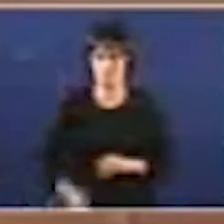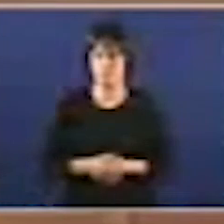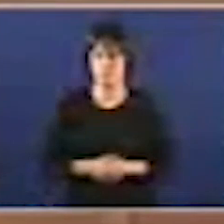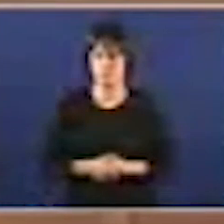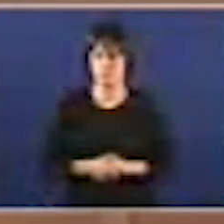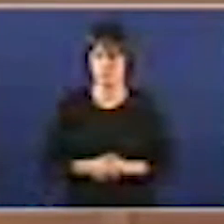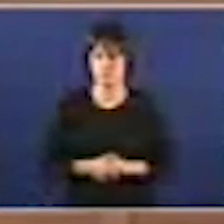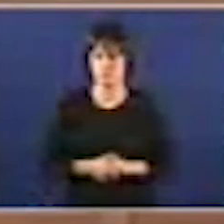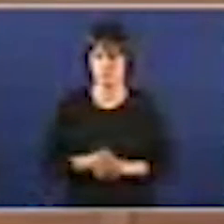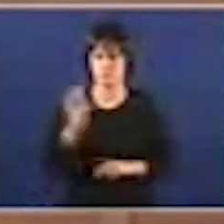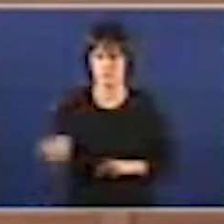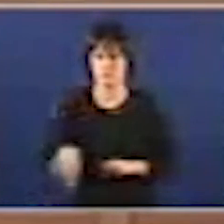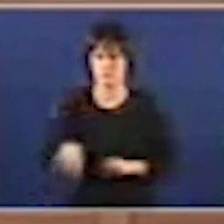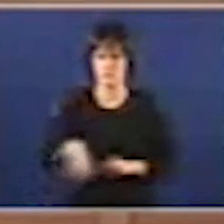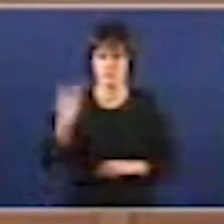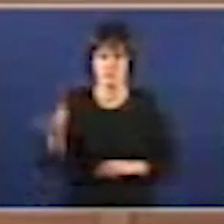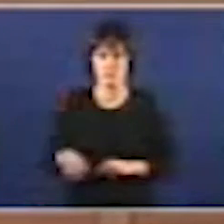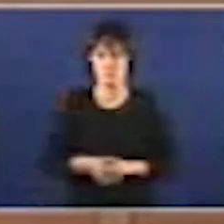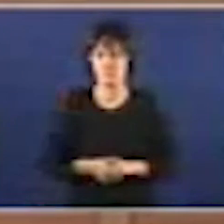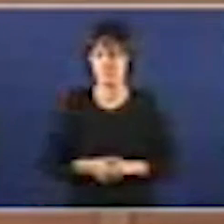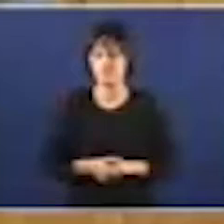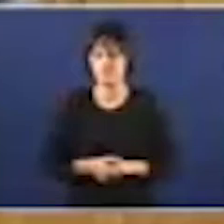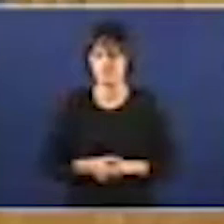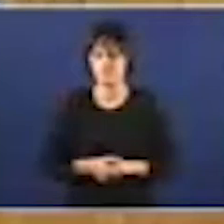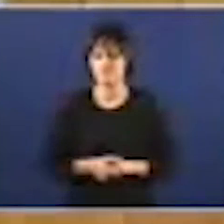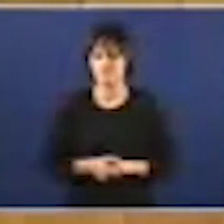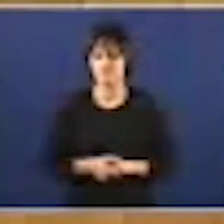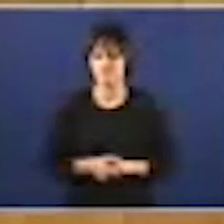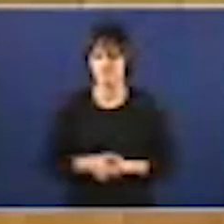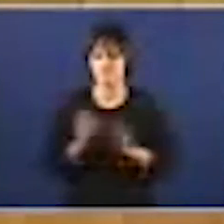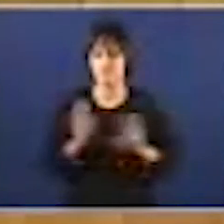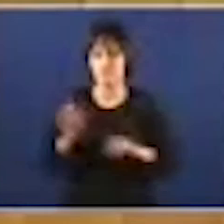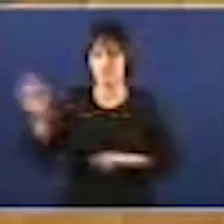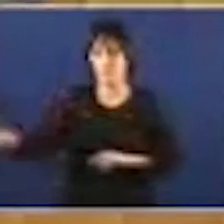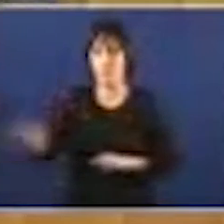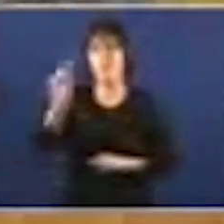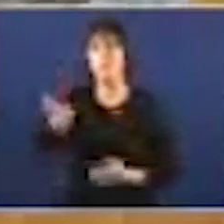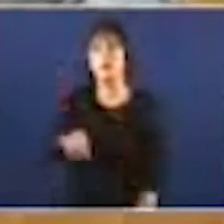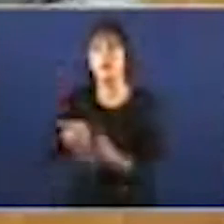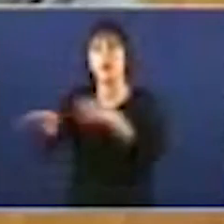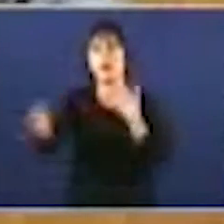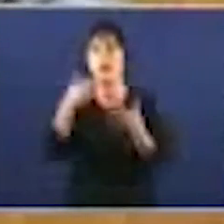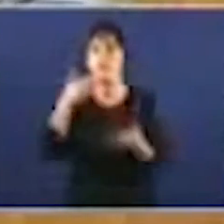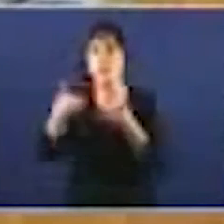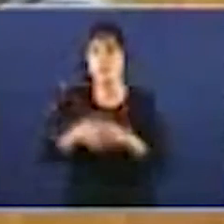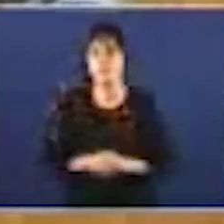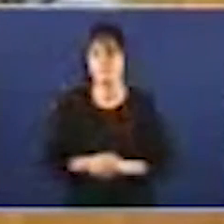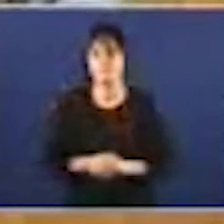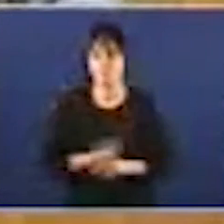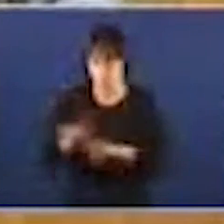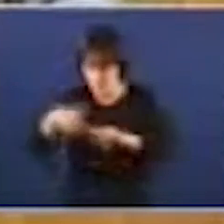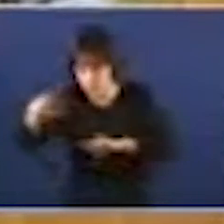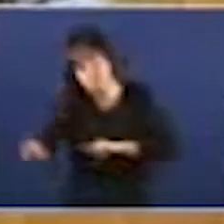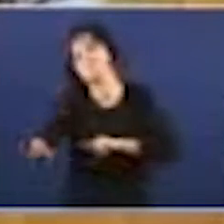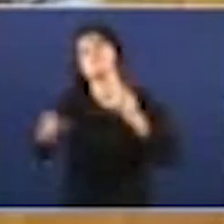de indignación pero a su relación más tarde